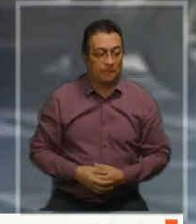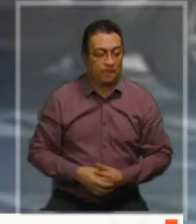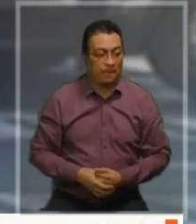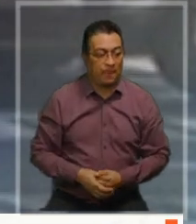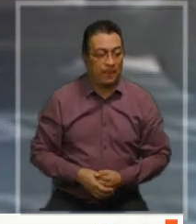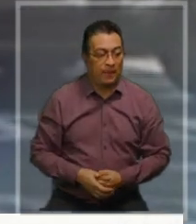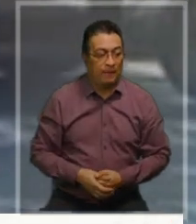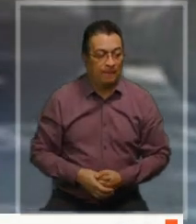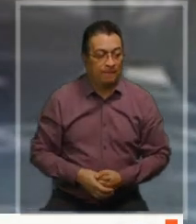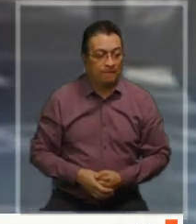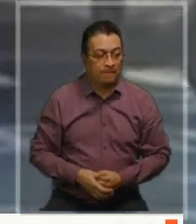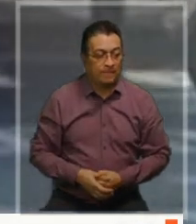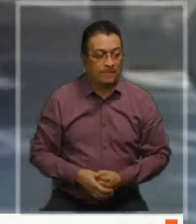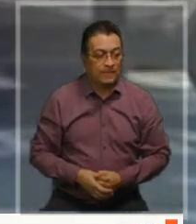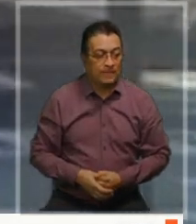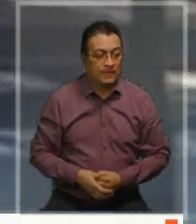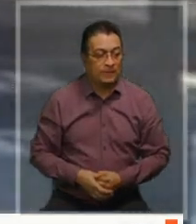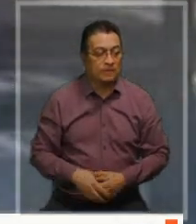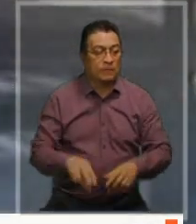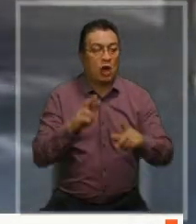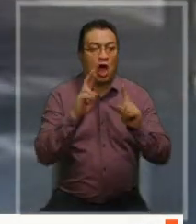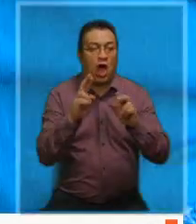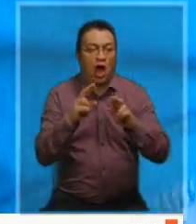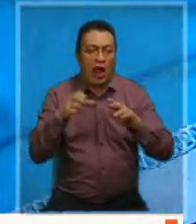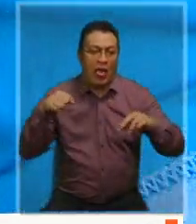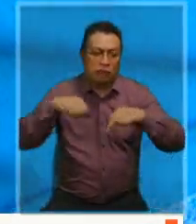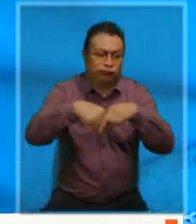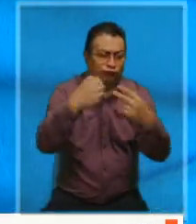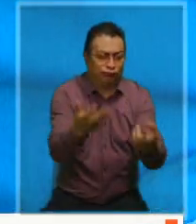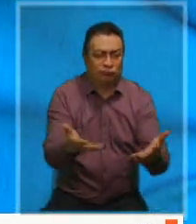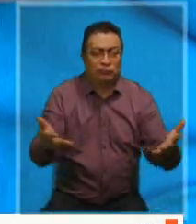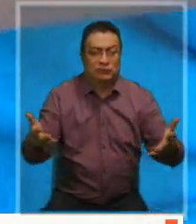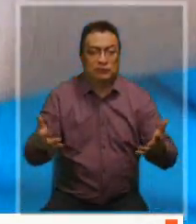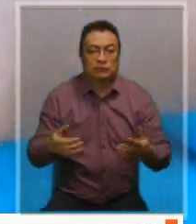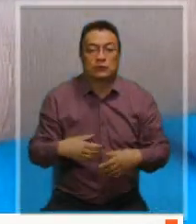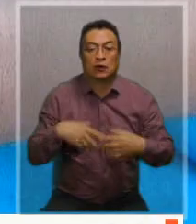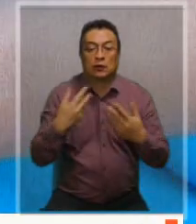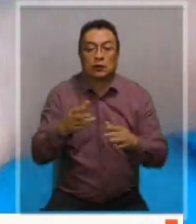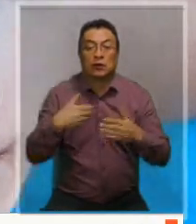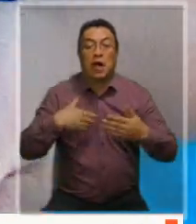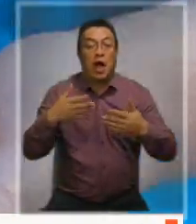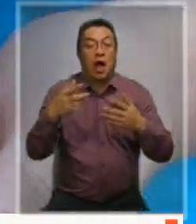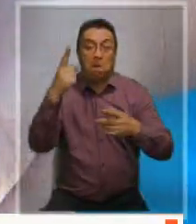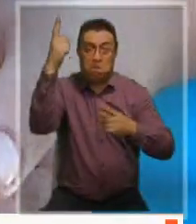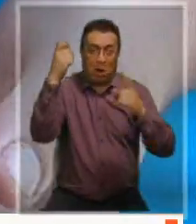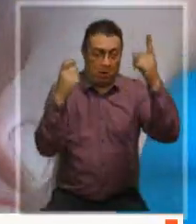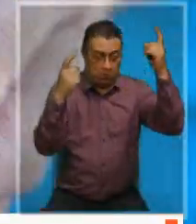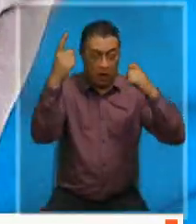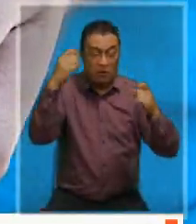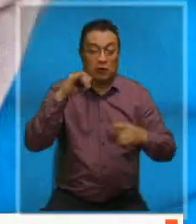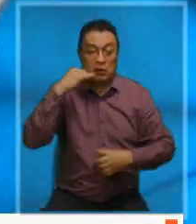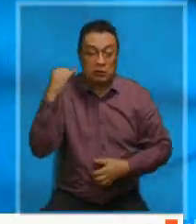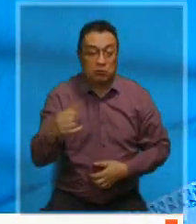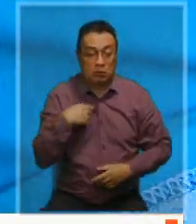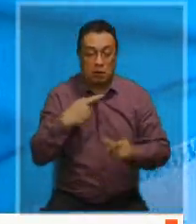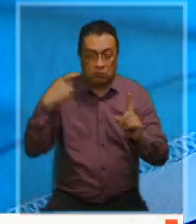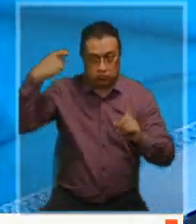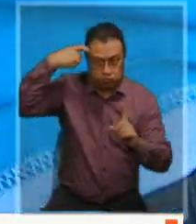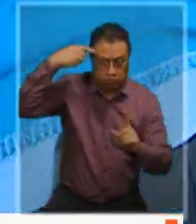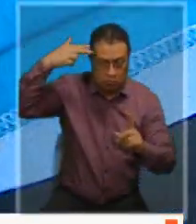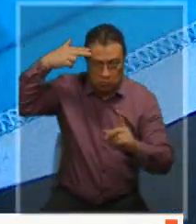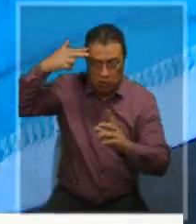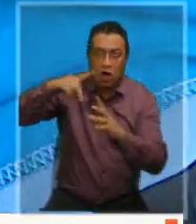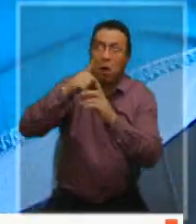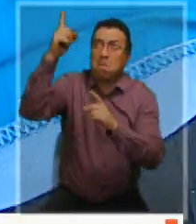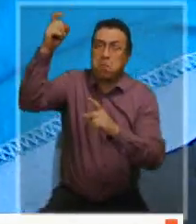Mira, ojalá lo atropellen. Entonces dispararon al aire, siempre apuntándole también a quienes ellos tenían de rehén.